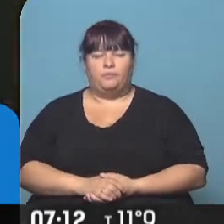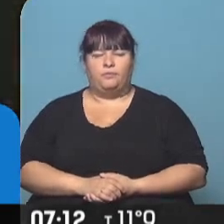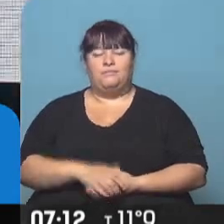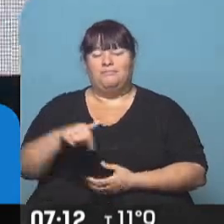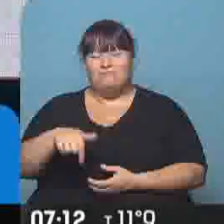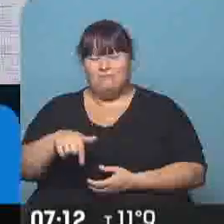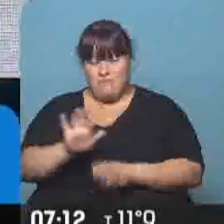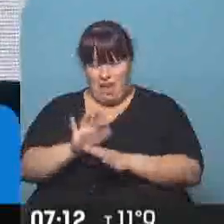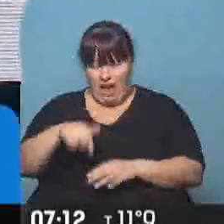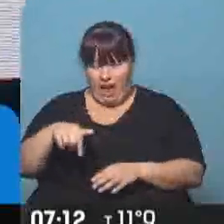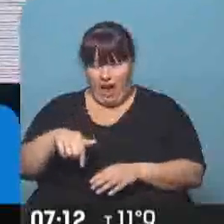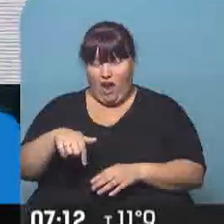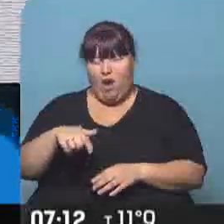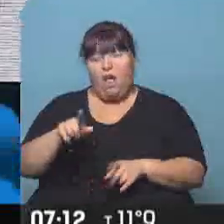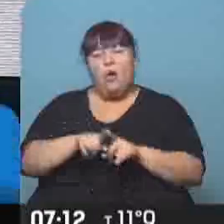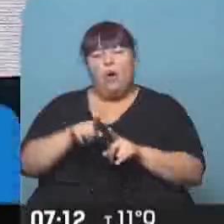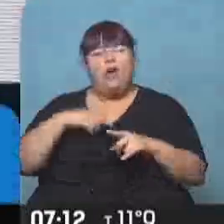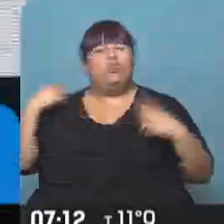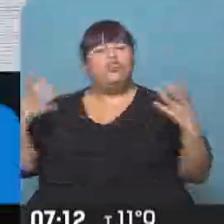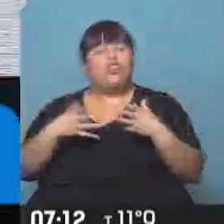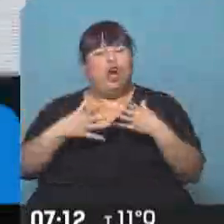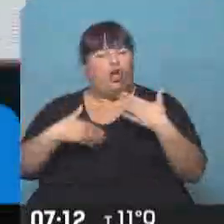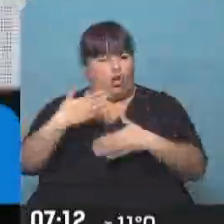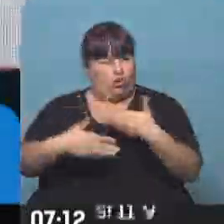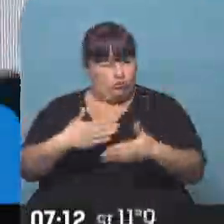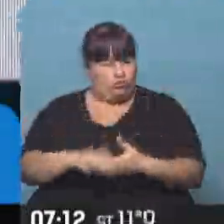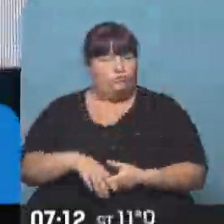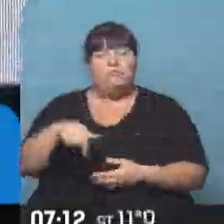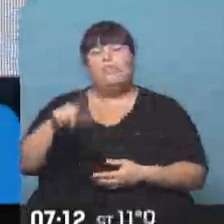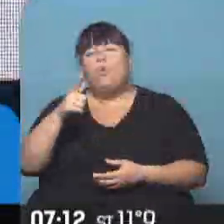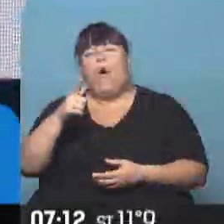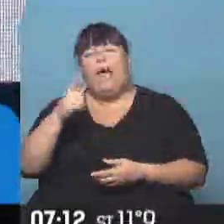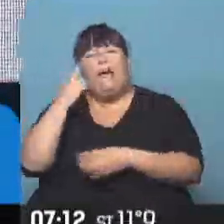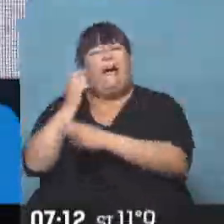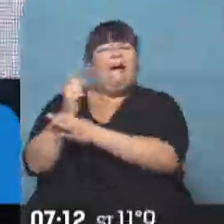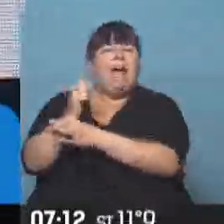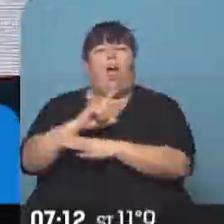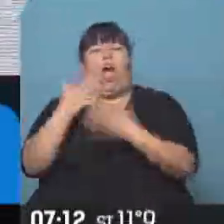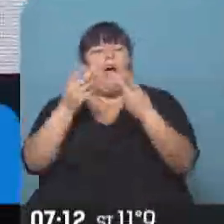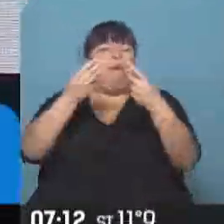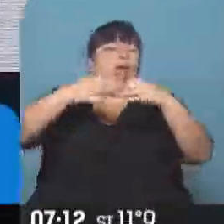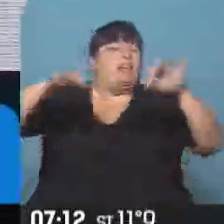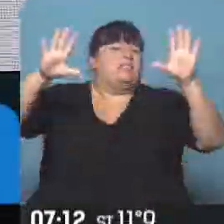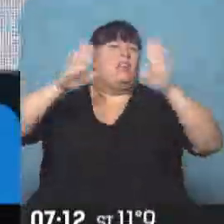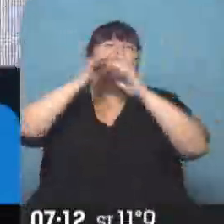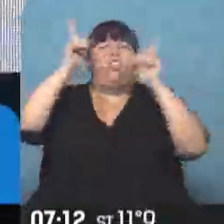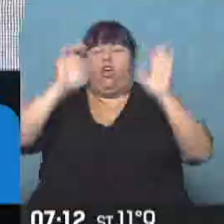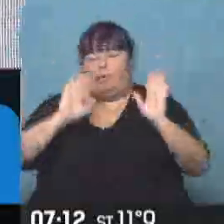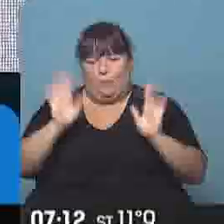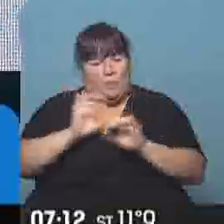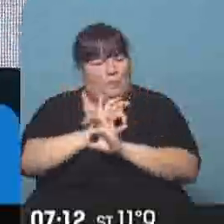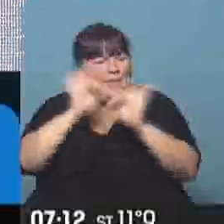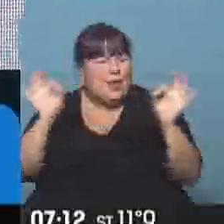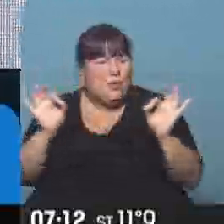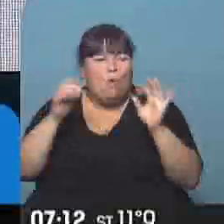Esto que está sucediendo lo hacemos entre todos. Acá no hay genios, no hay salvadores mesiánicos, no hay